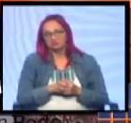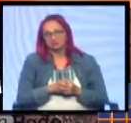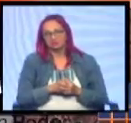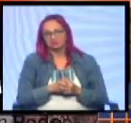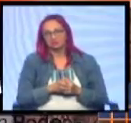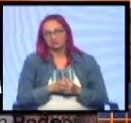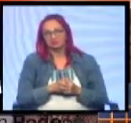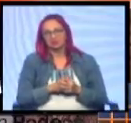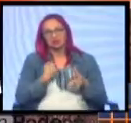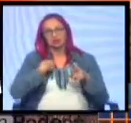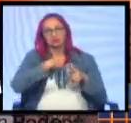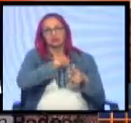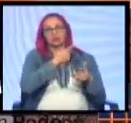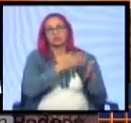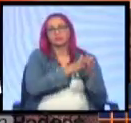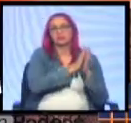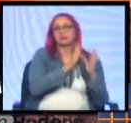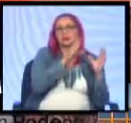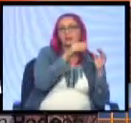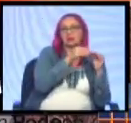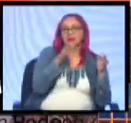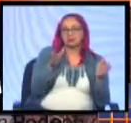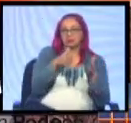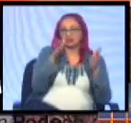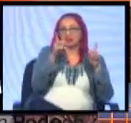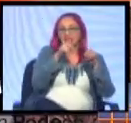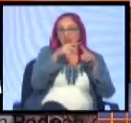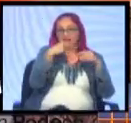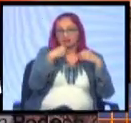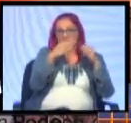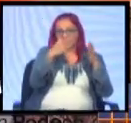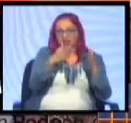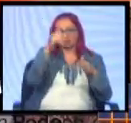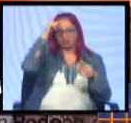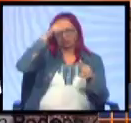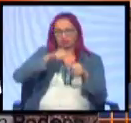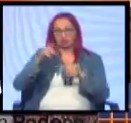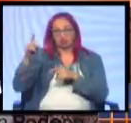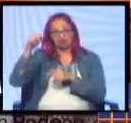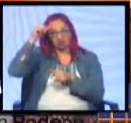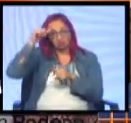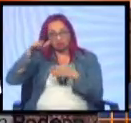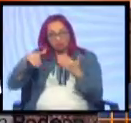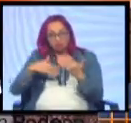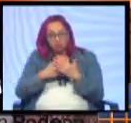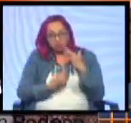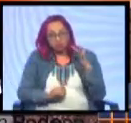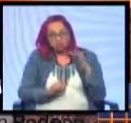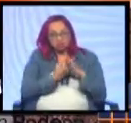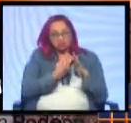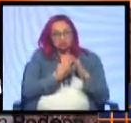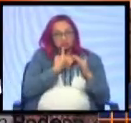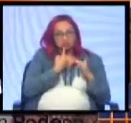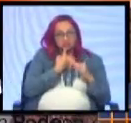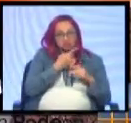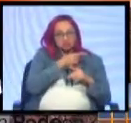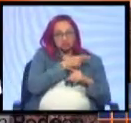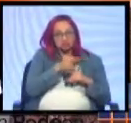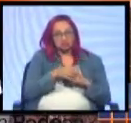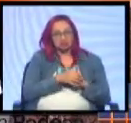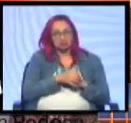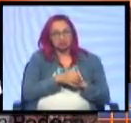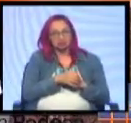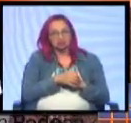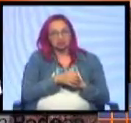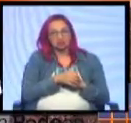O sea, lo que nosotros necesitamos es más motivación para el vendedor. Recuerda, doña Elia, que son casi 3.000 vendedores de lotería.